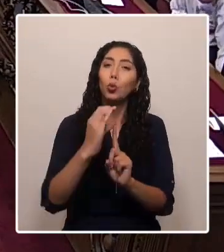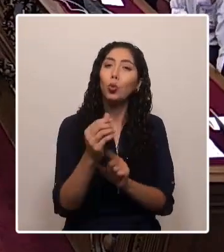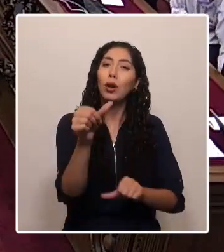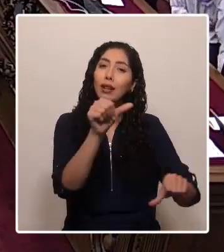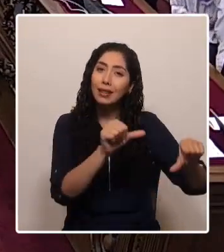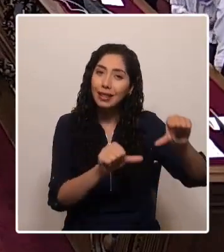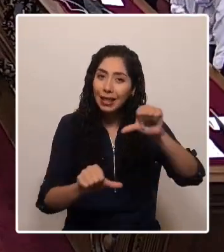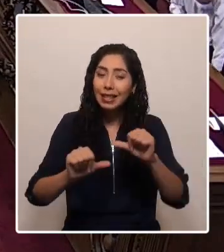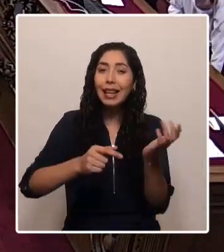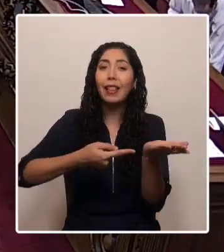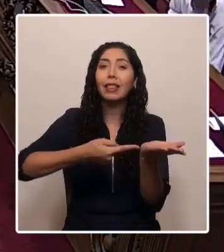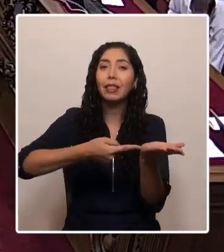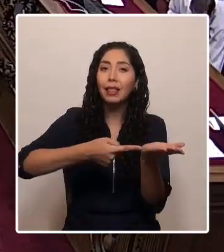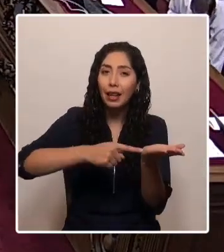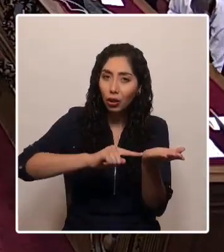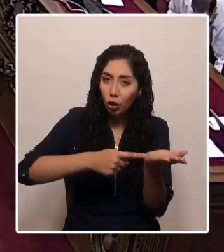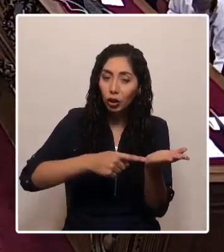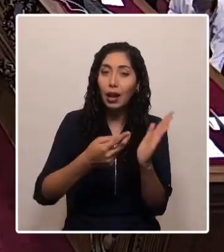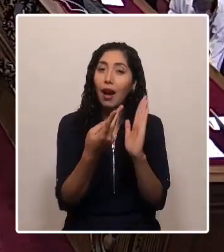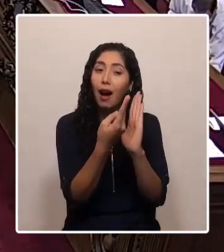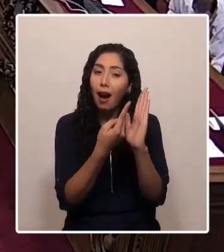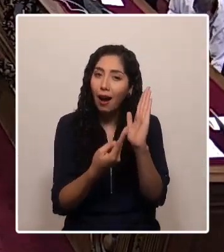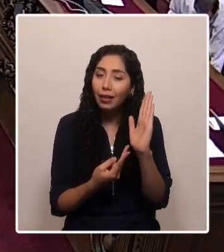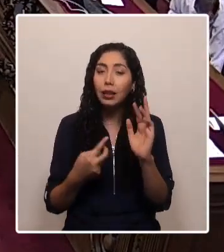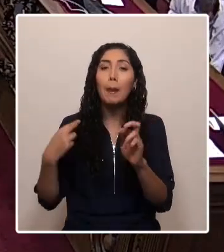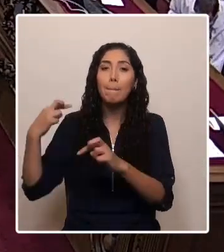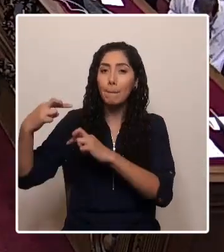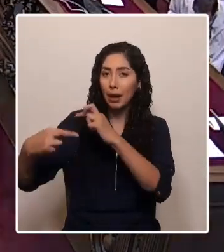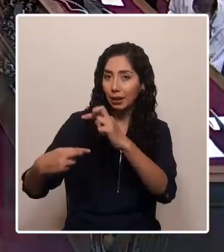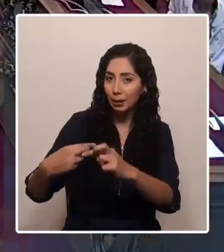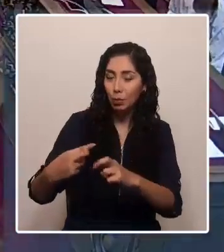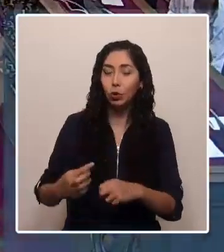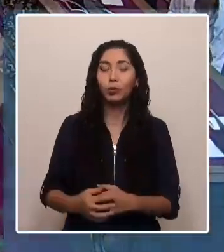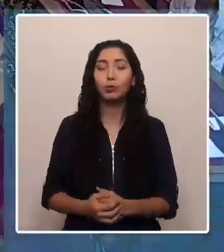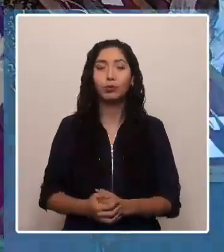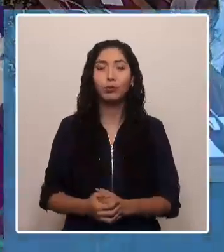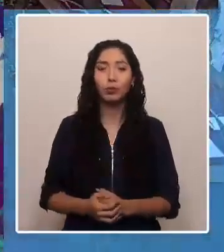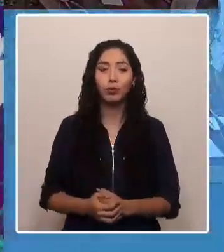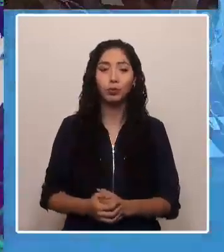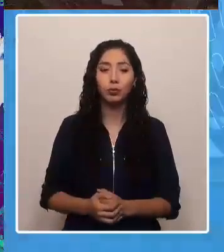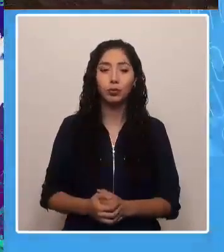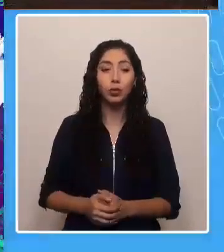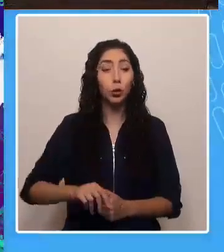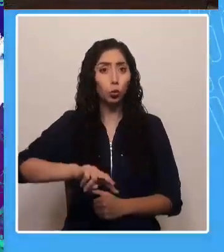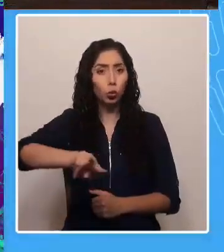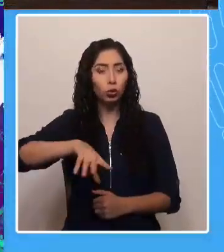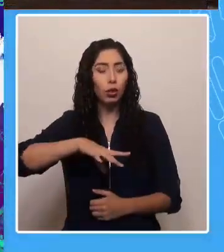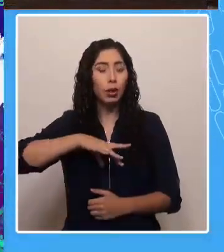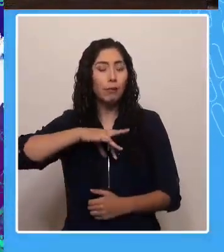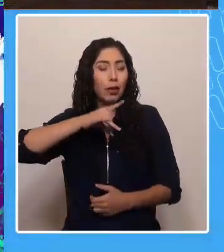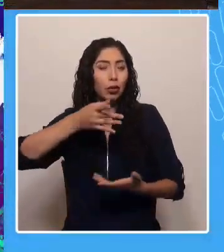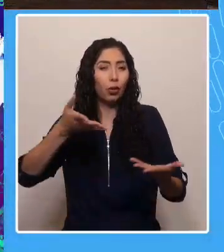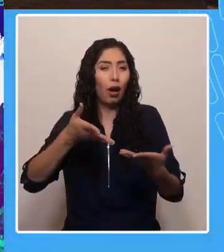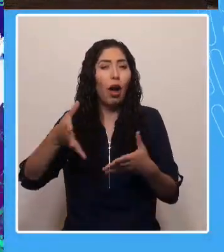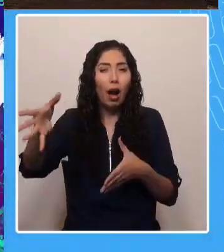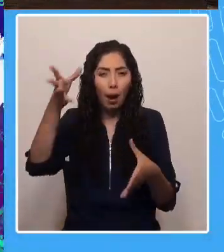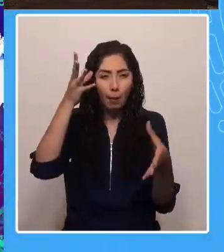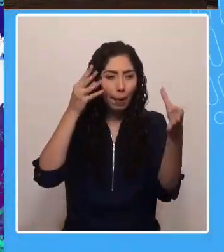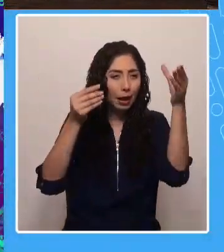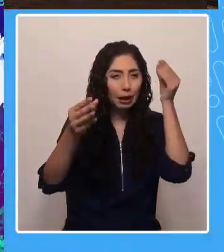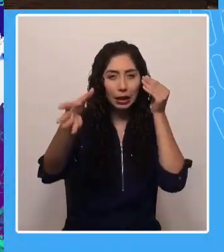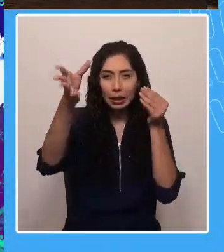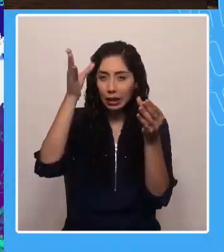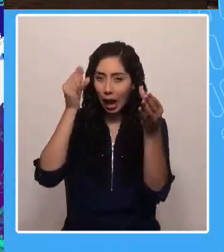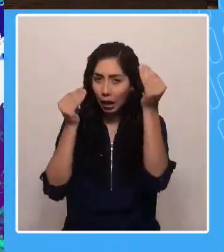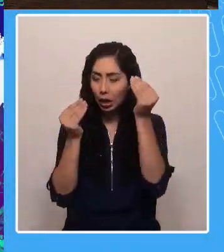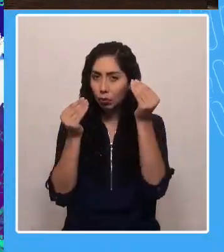Ciencias, Tecnología, Artes y Patrimonios. Siguiendo con nuestro espíritu de constante aprendizaje,